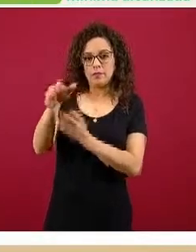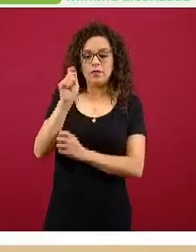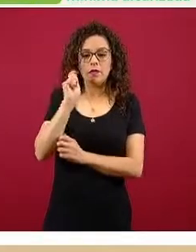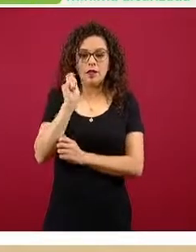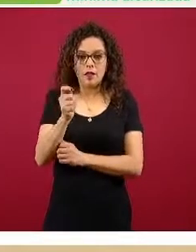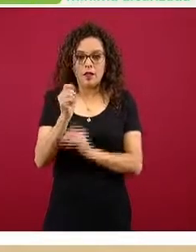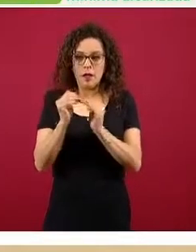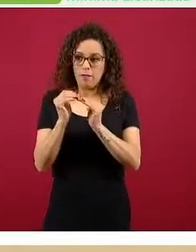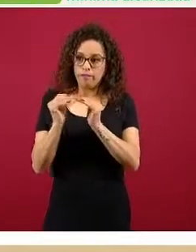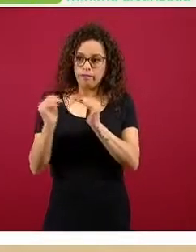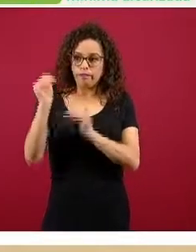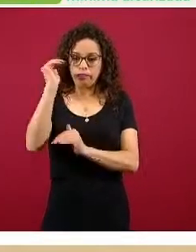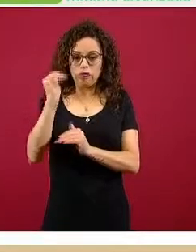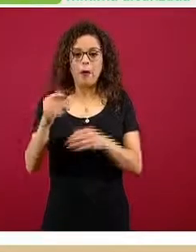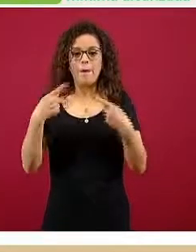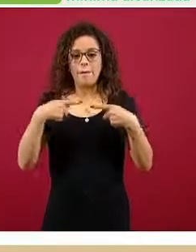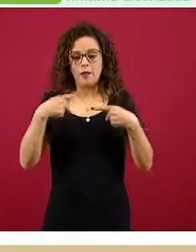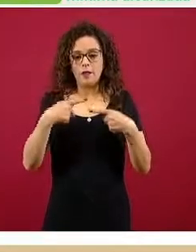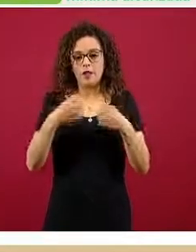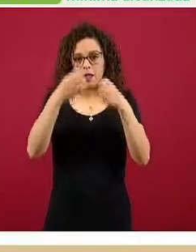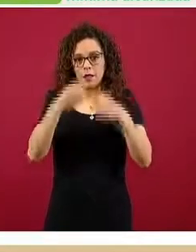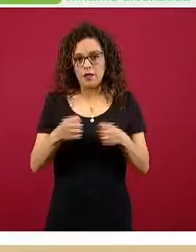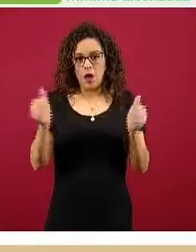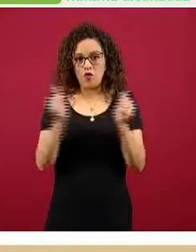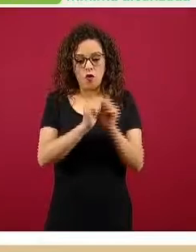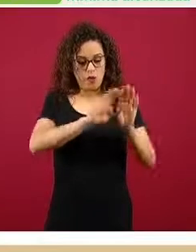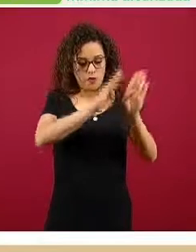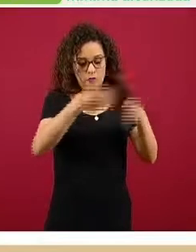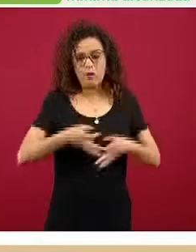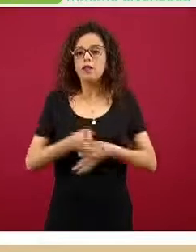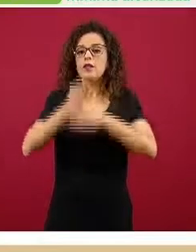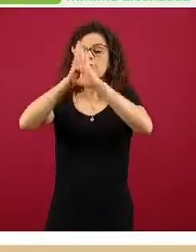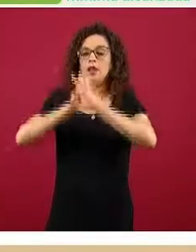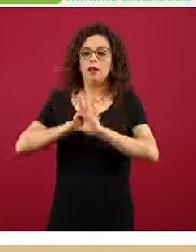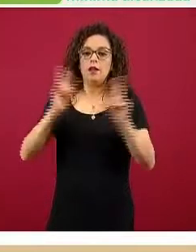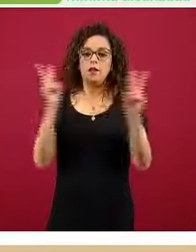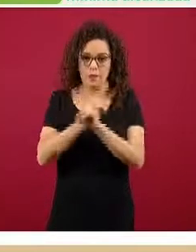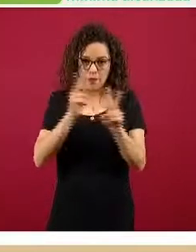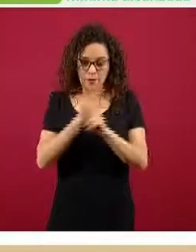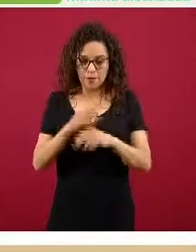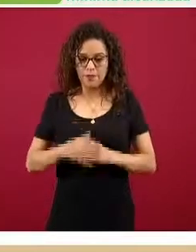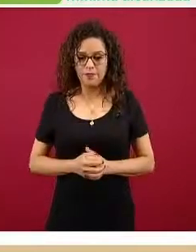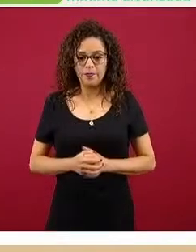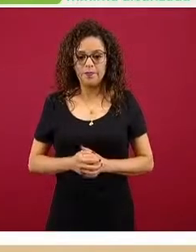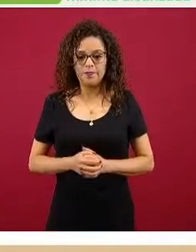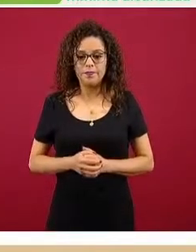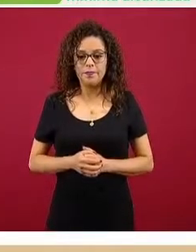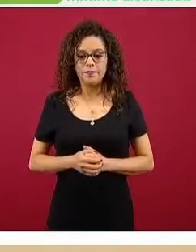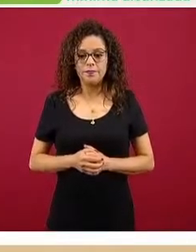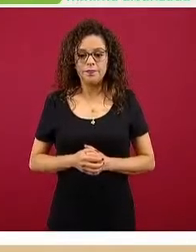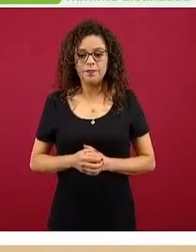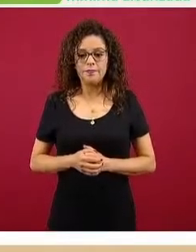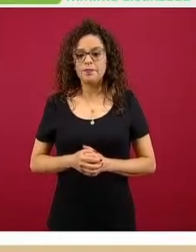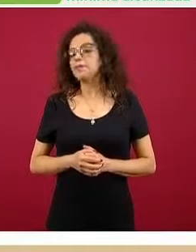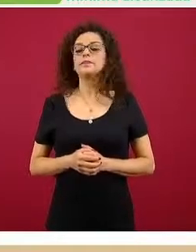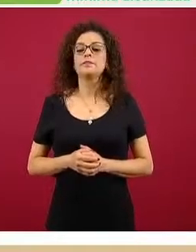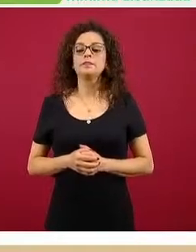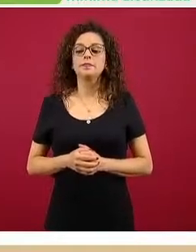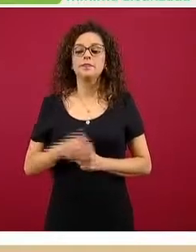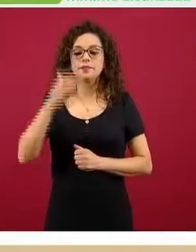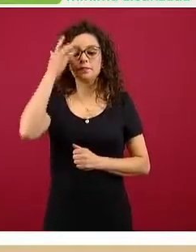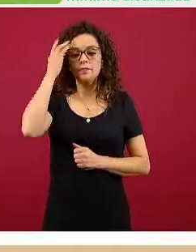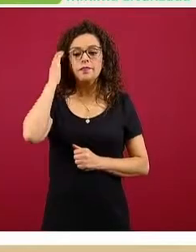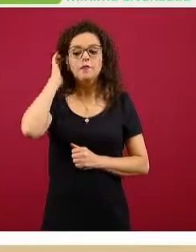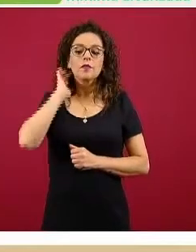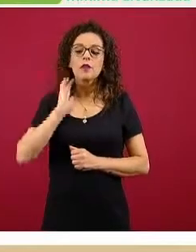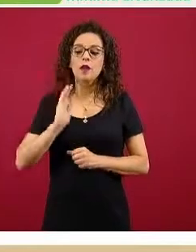dentro de los pacientes intubados. Y cuando lo vemos en cuanto a la ocupación máxima alcanzada, ¿no?, que es este punto, ¿no?, lo que